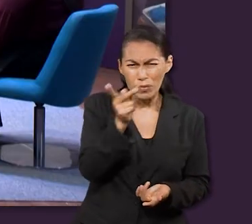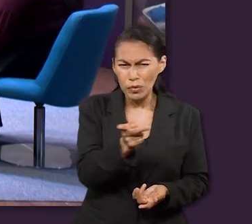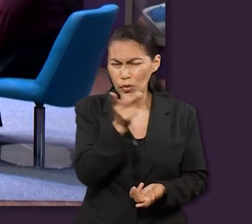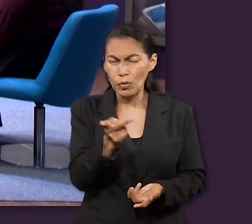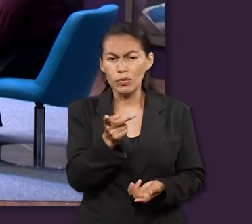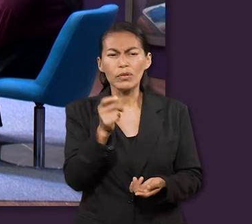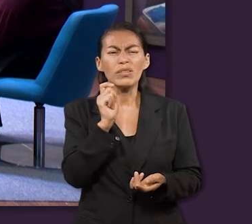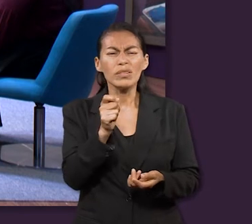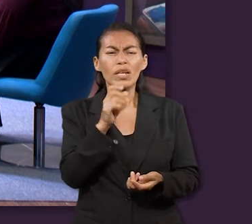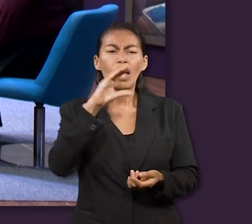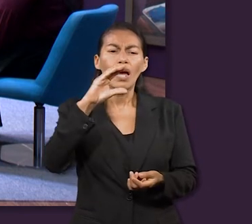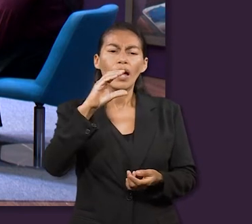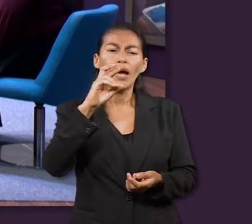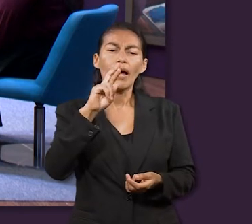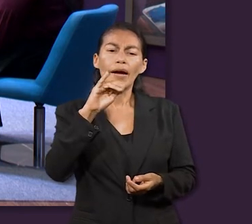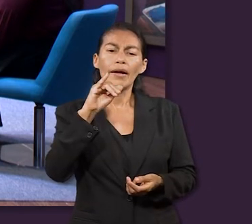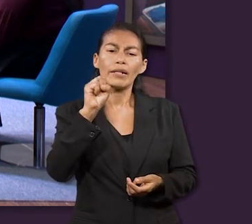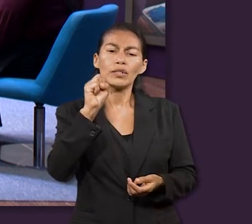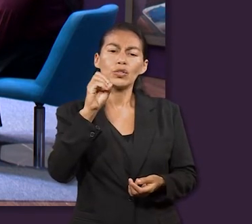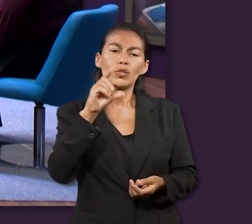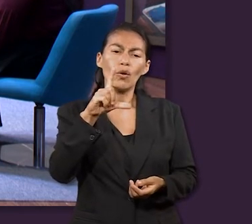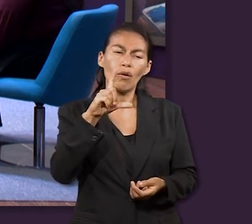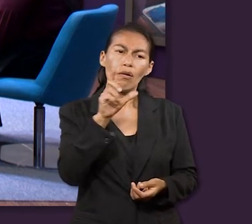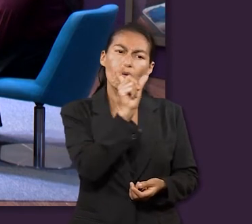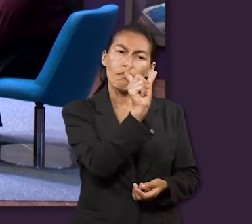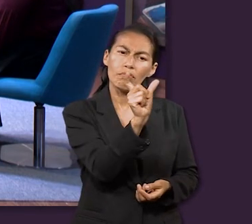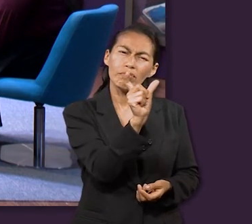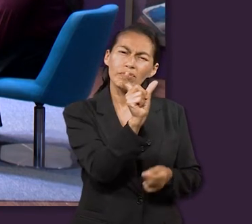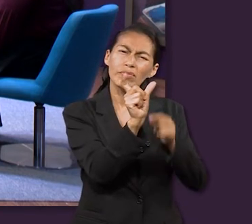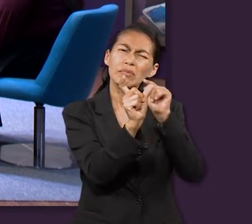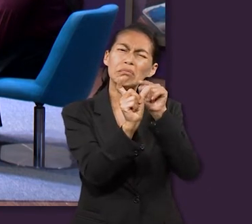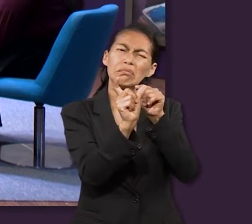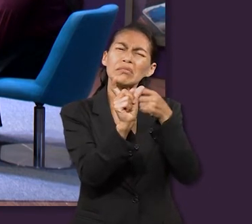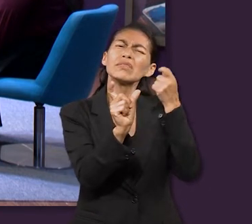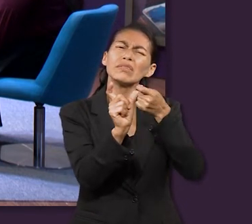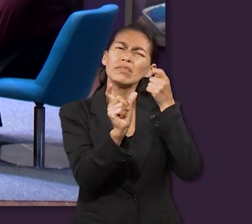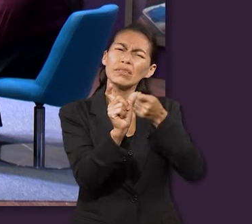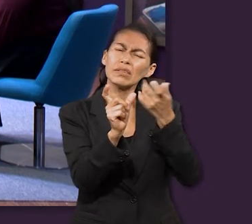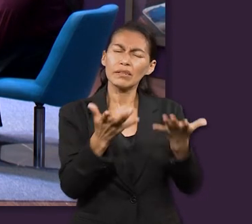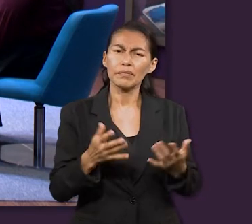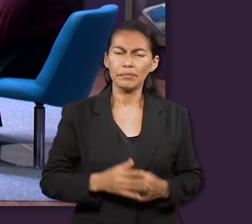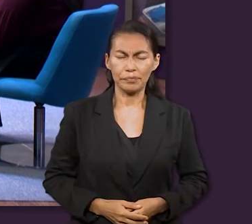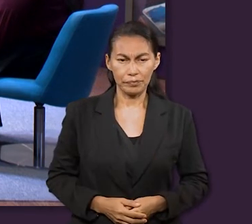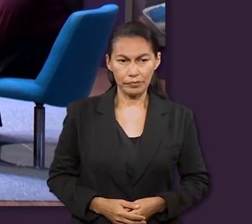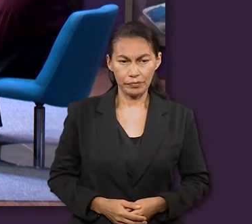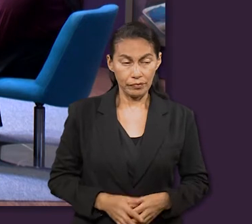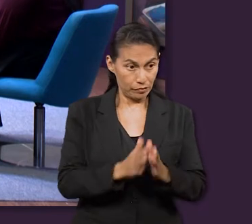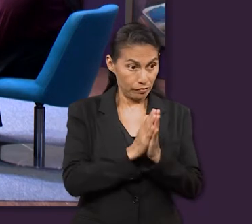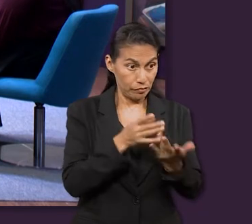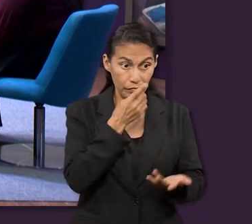perspectiva o qué significado tiene para ustedes esta palabra crisol. A ver, cuéntenme.